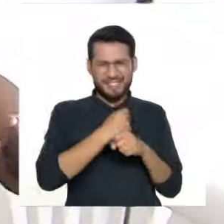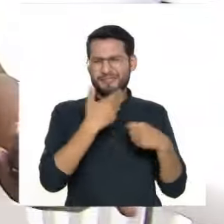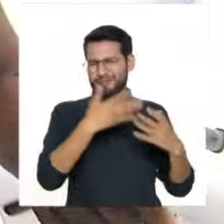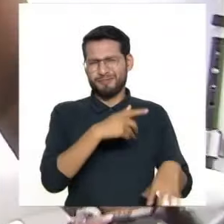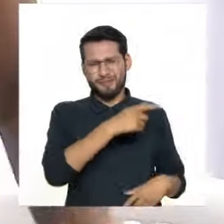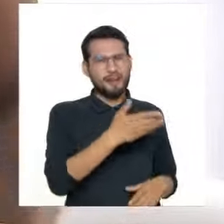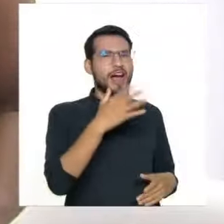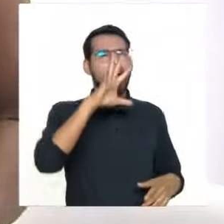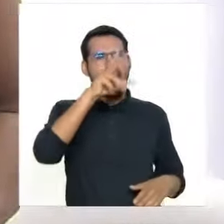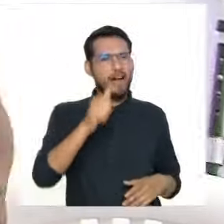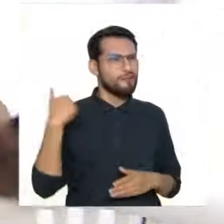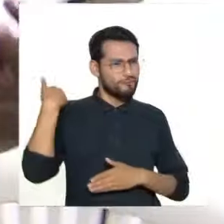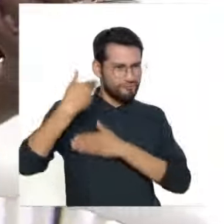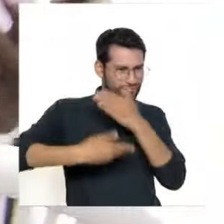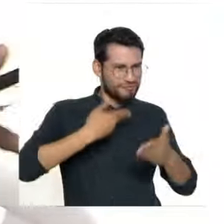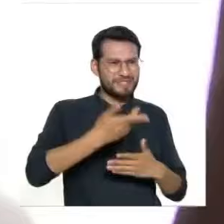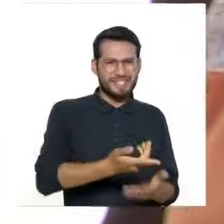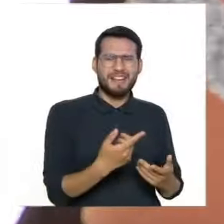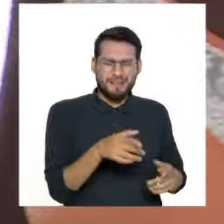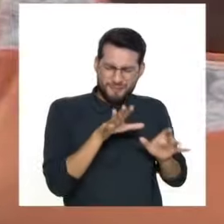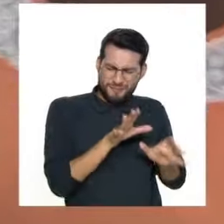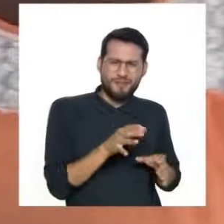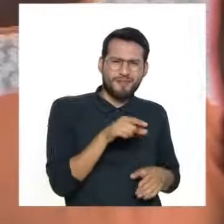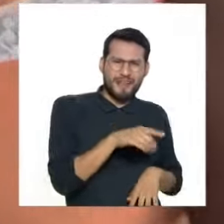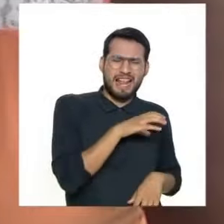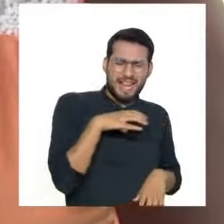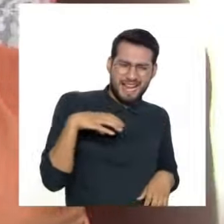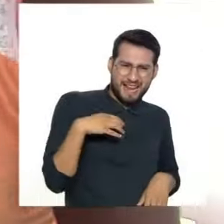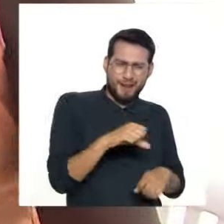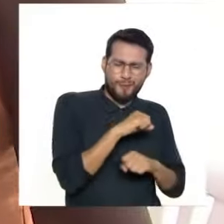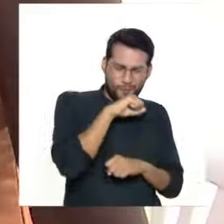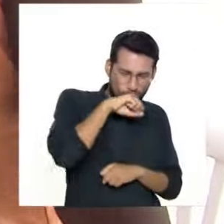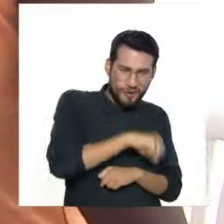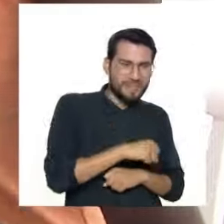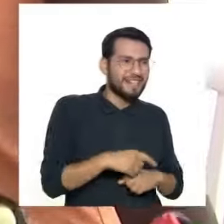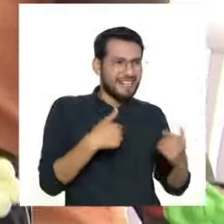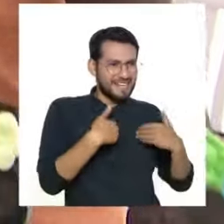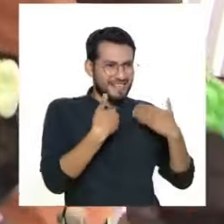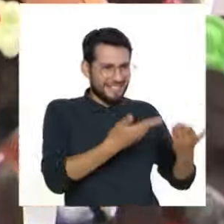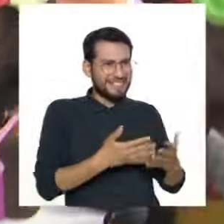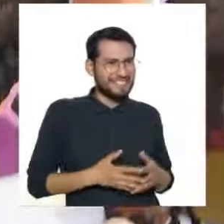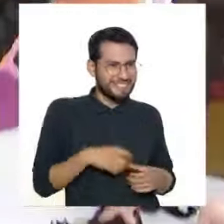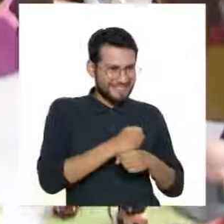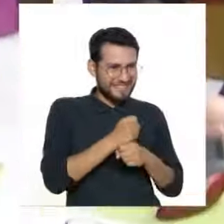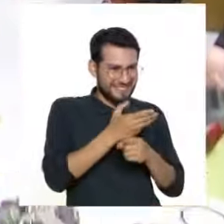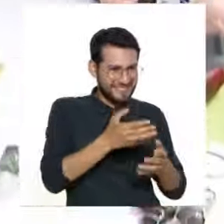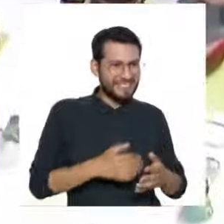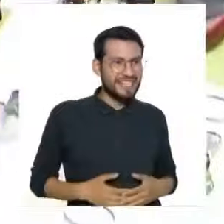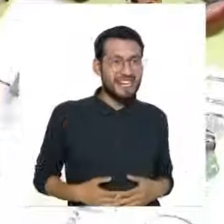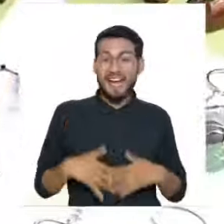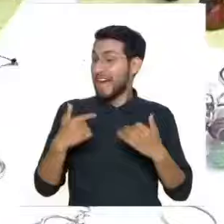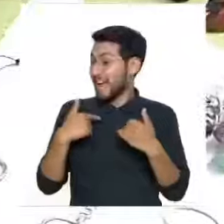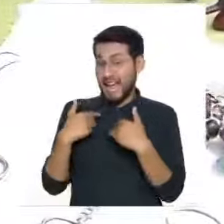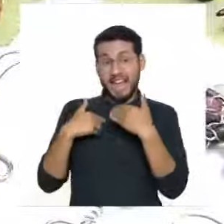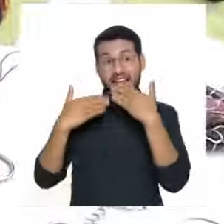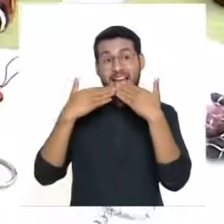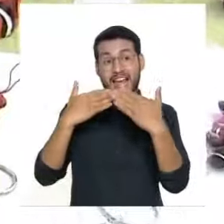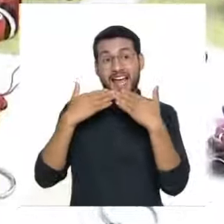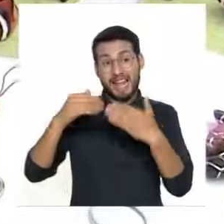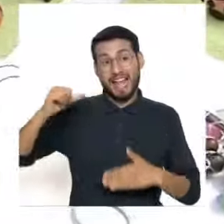una afrodescendiente perlea de corazón y acá trayendo sus lindos trabajos Sí bueno queremos agradecer